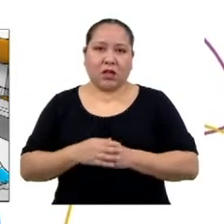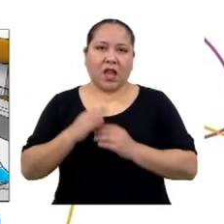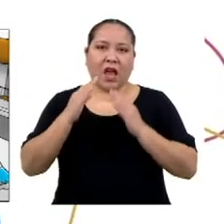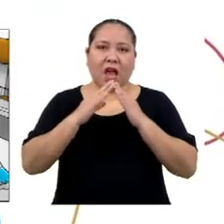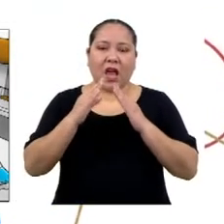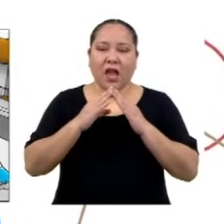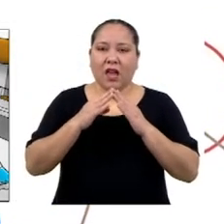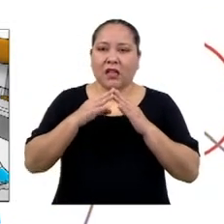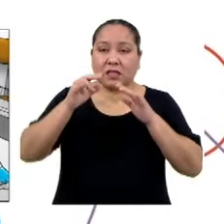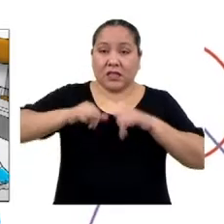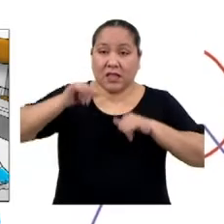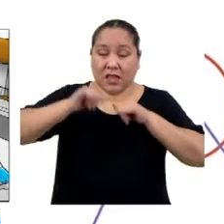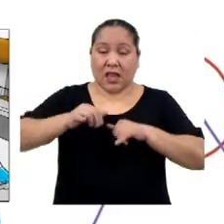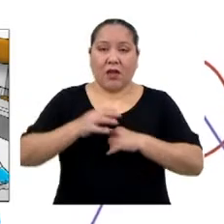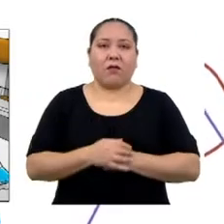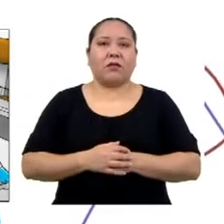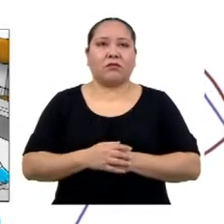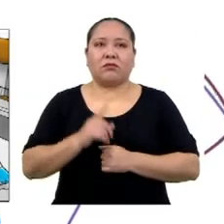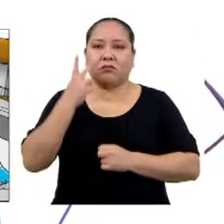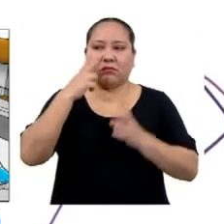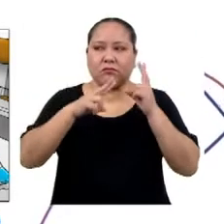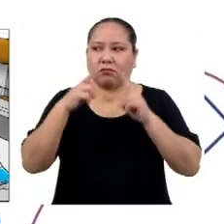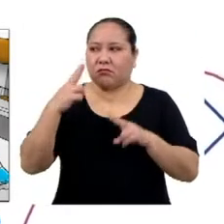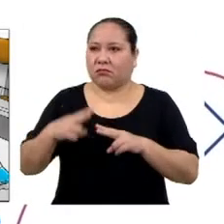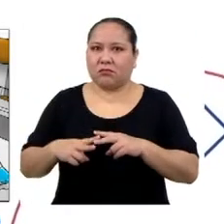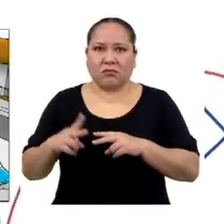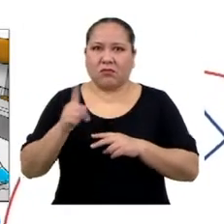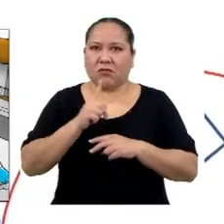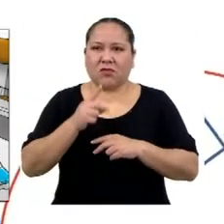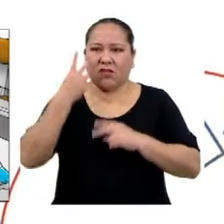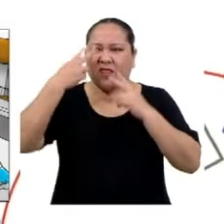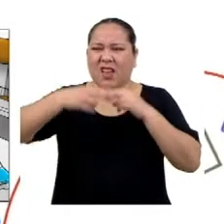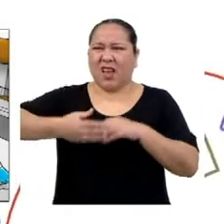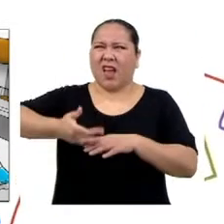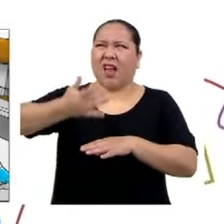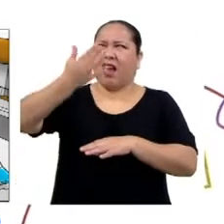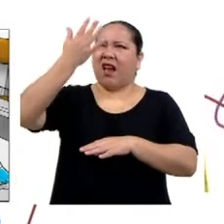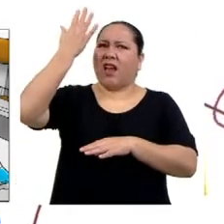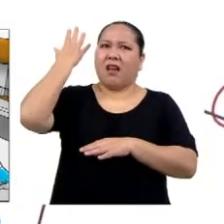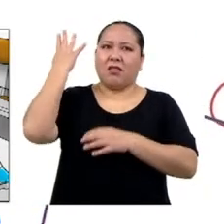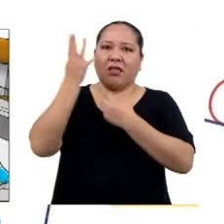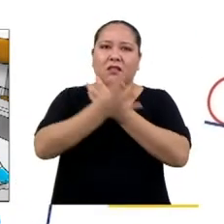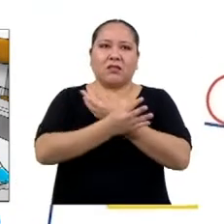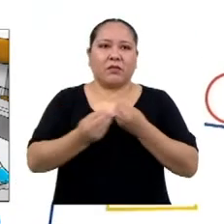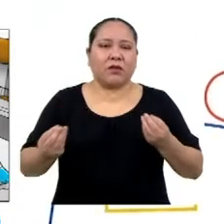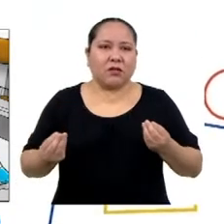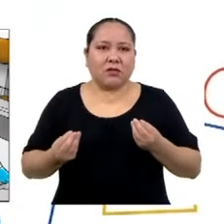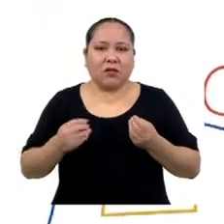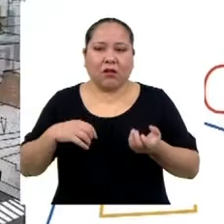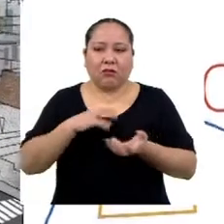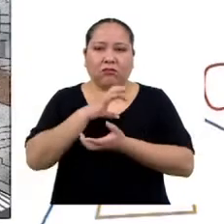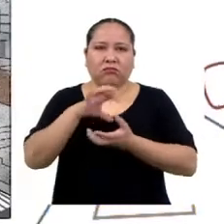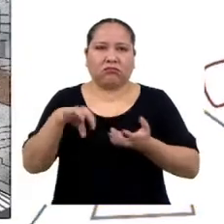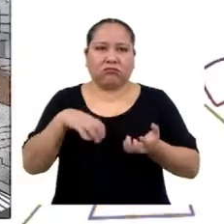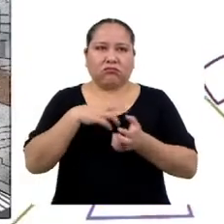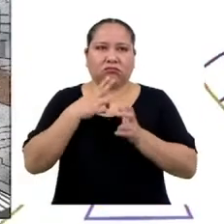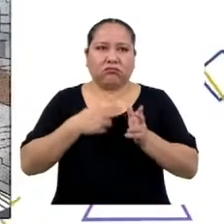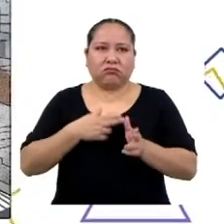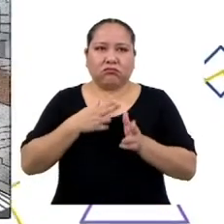restringido, ocurrió algo que no pasaba en décadas. Desapareció el caos vehicular.